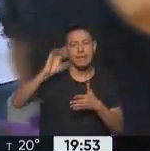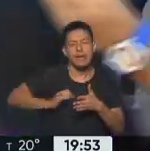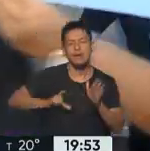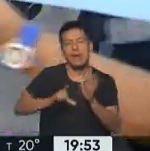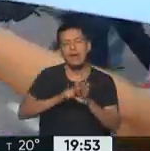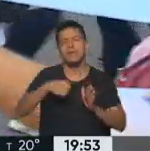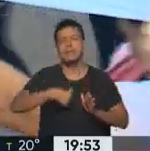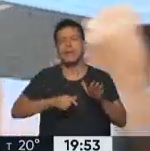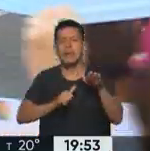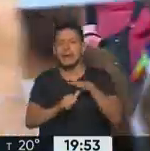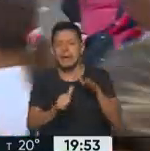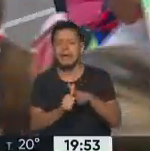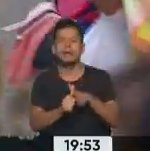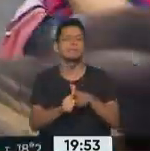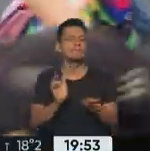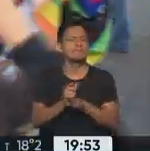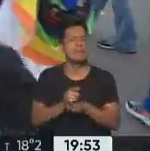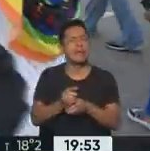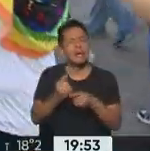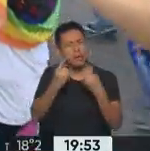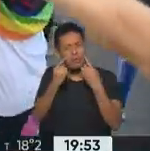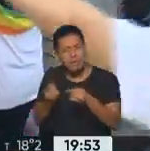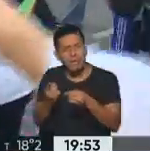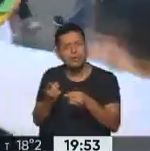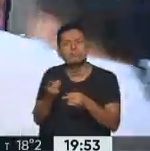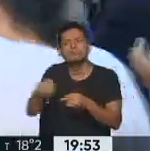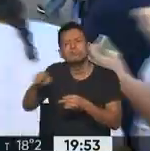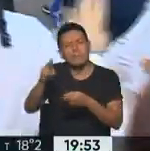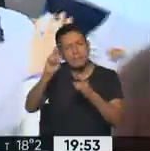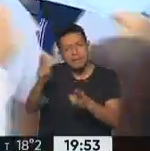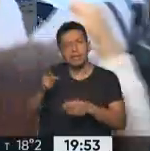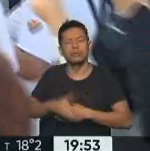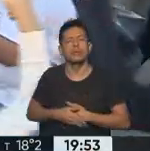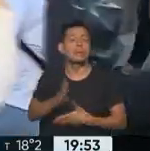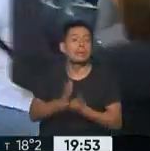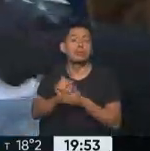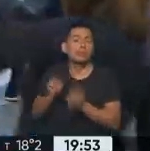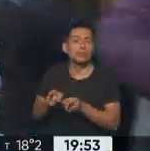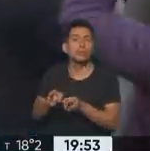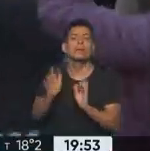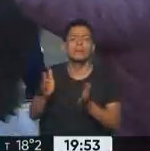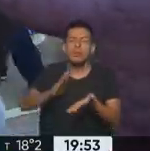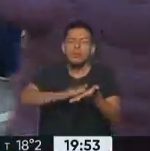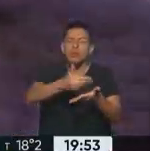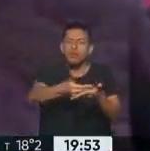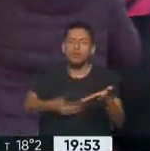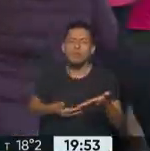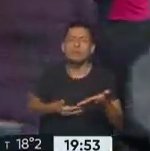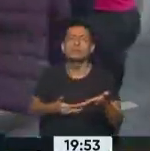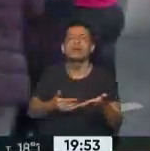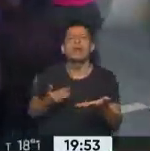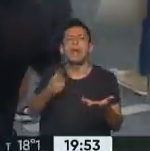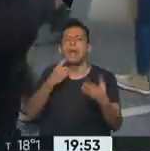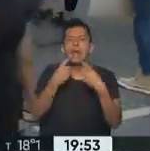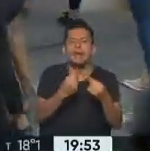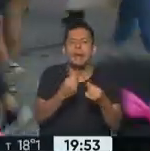hace principalmente del trato digno un derecho exigible. Pero además, a través de un documento, reclamaron la reparación histórica para